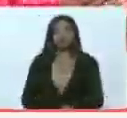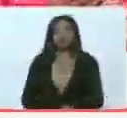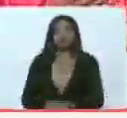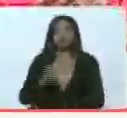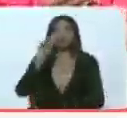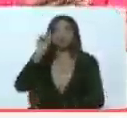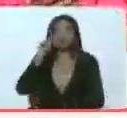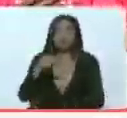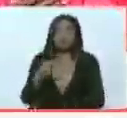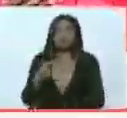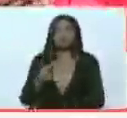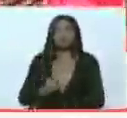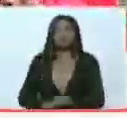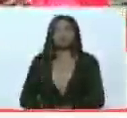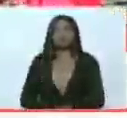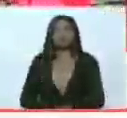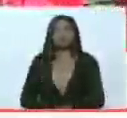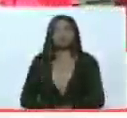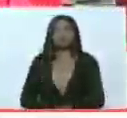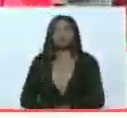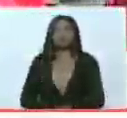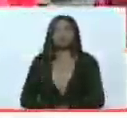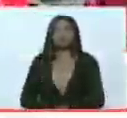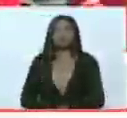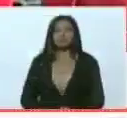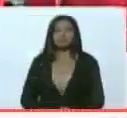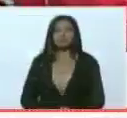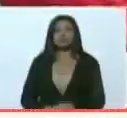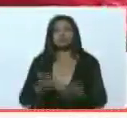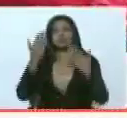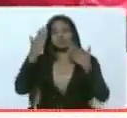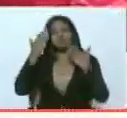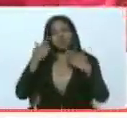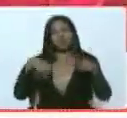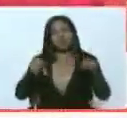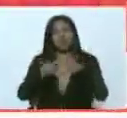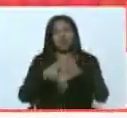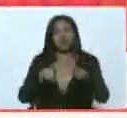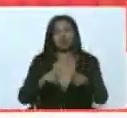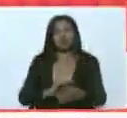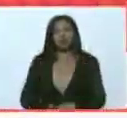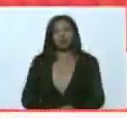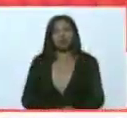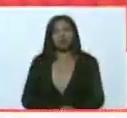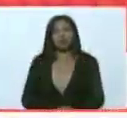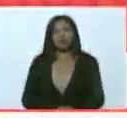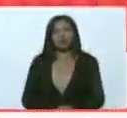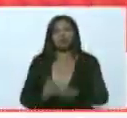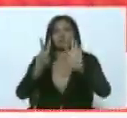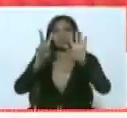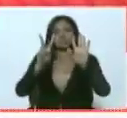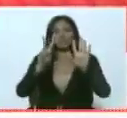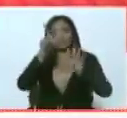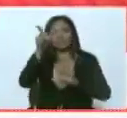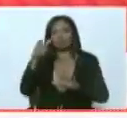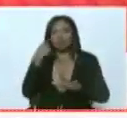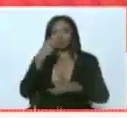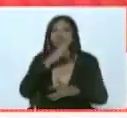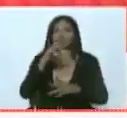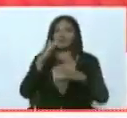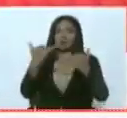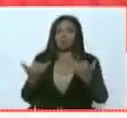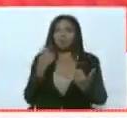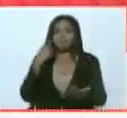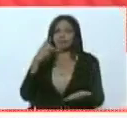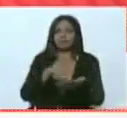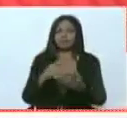También mi saludo a estos 7 miembros que voy a nombrar